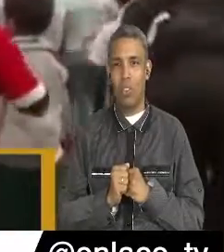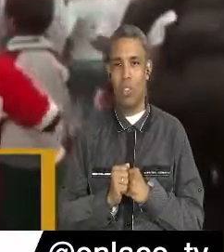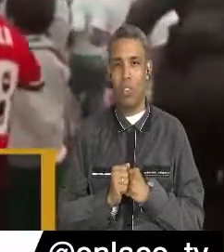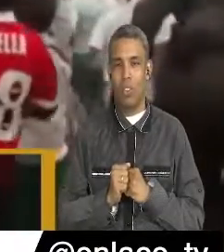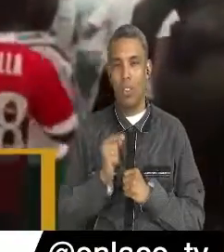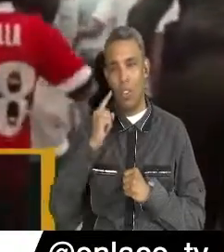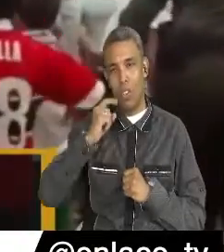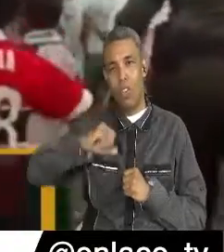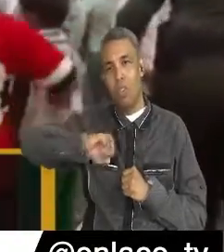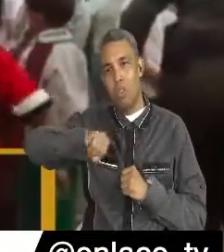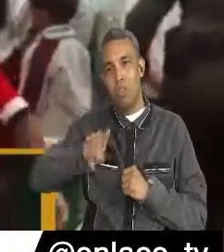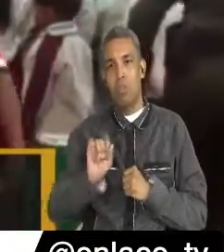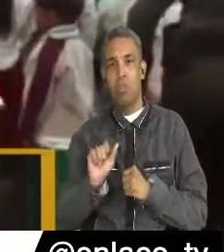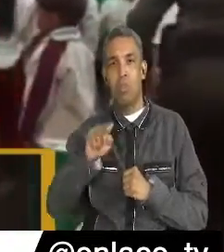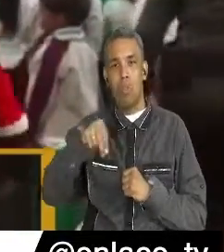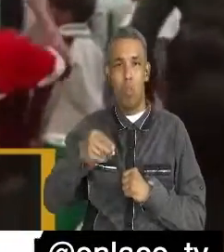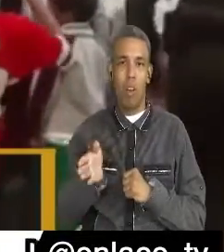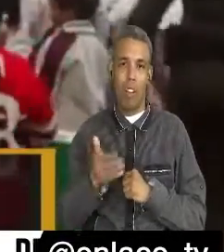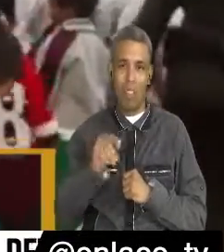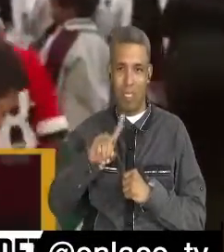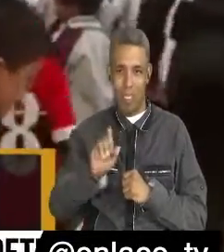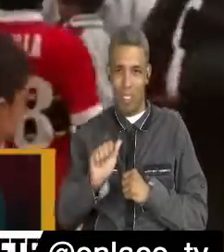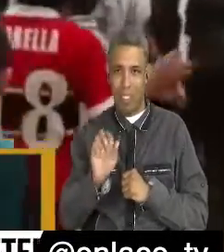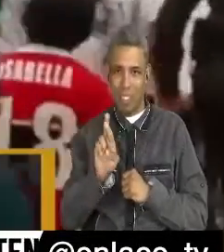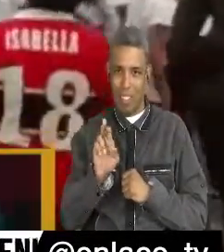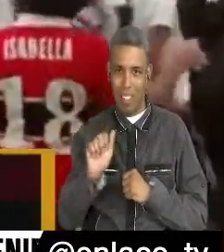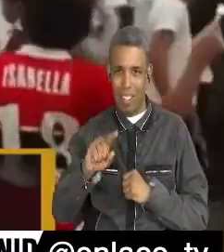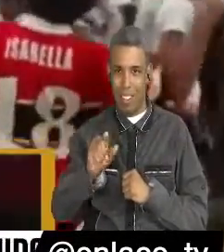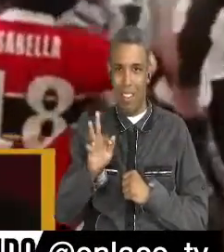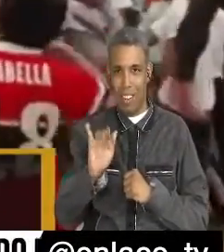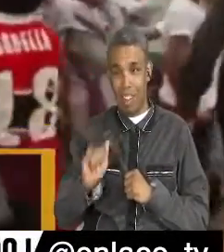Juan Francisco Sarasti, entre otros.